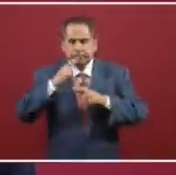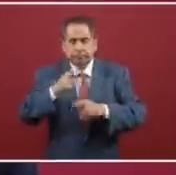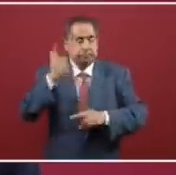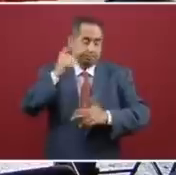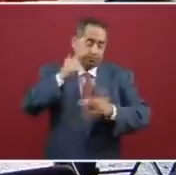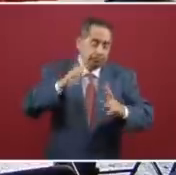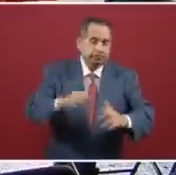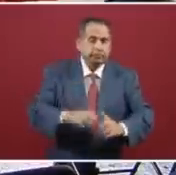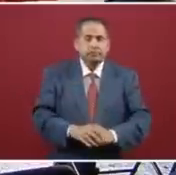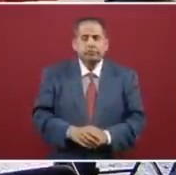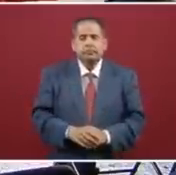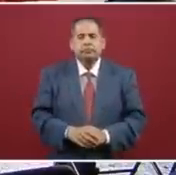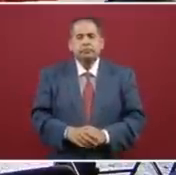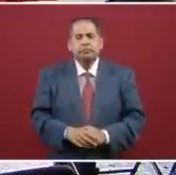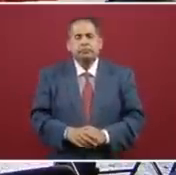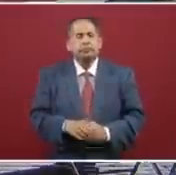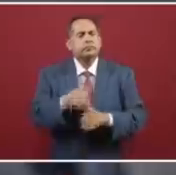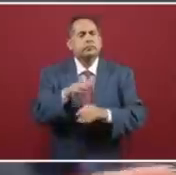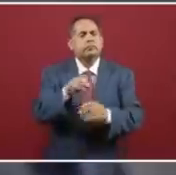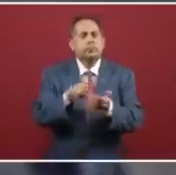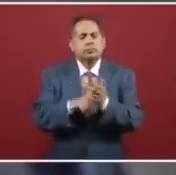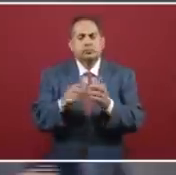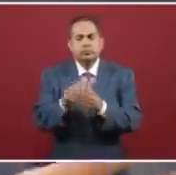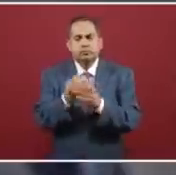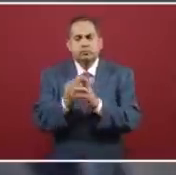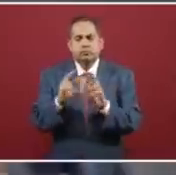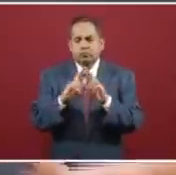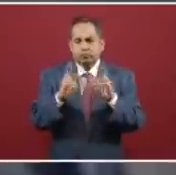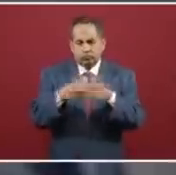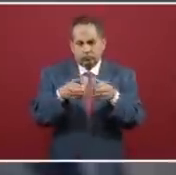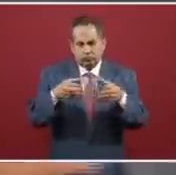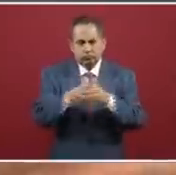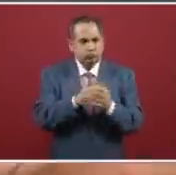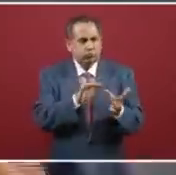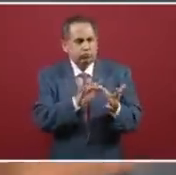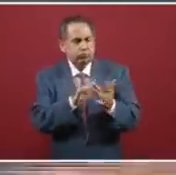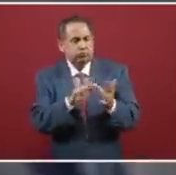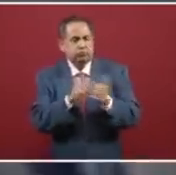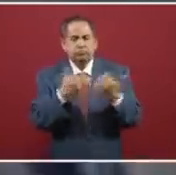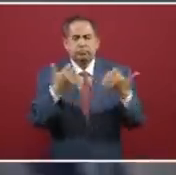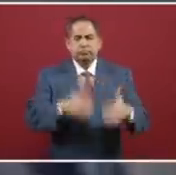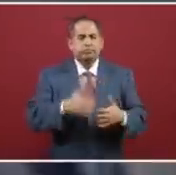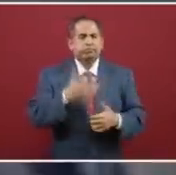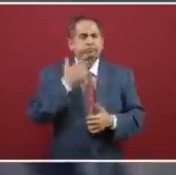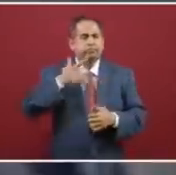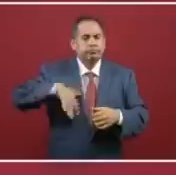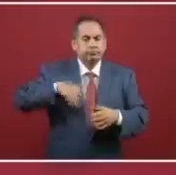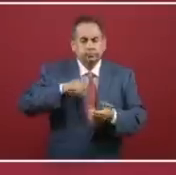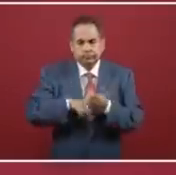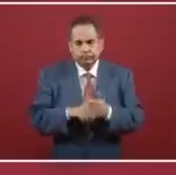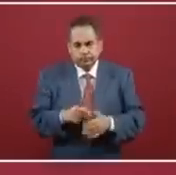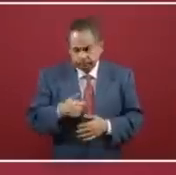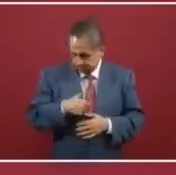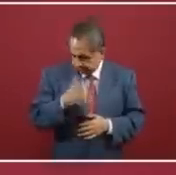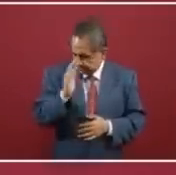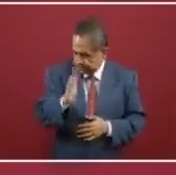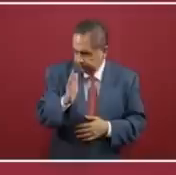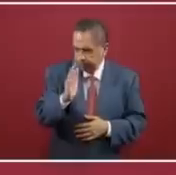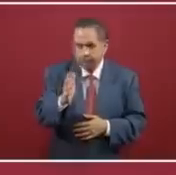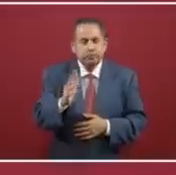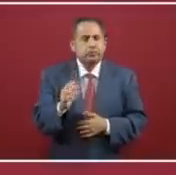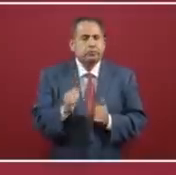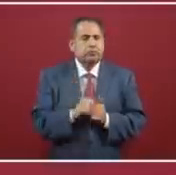espero y de lo de las reuniones con buenos acercamientos con las empresas señaladas y yo me he reunido ya con